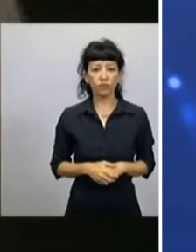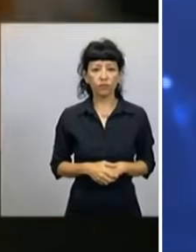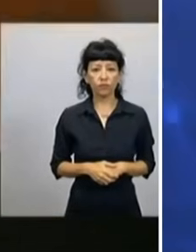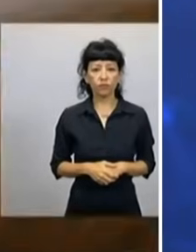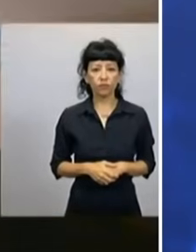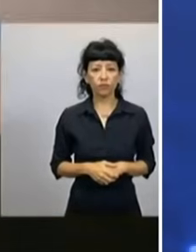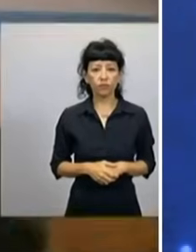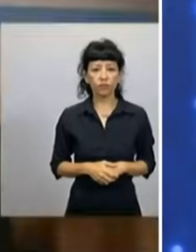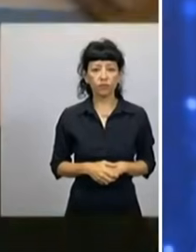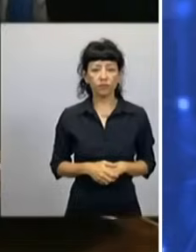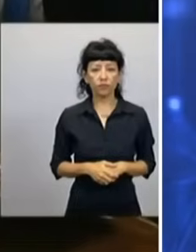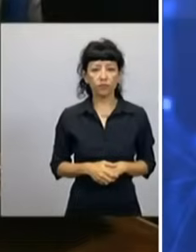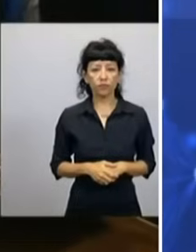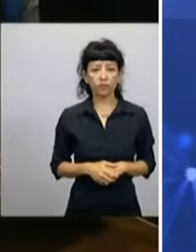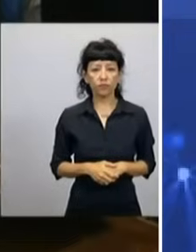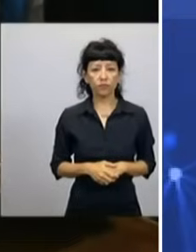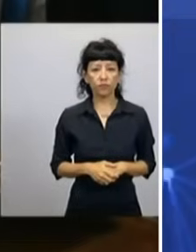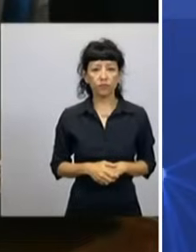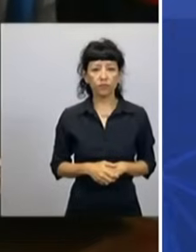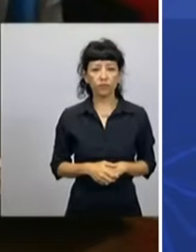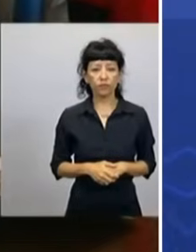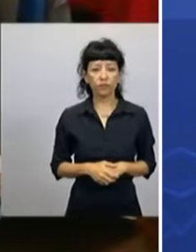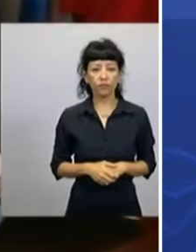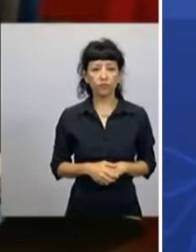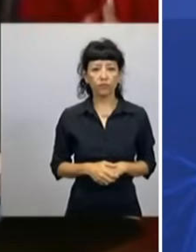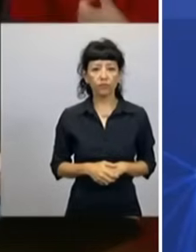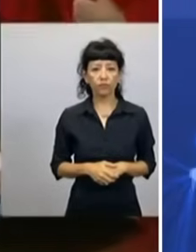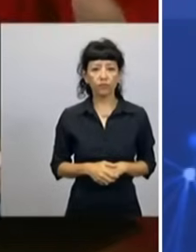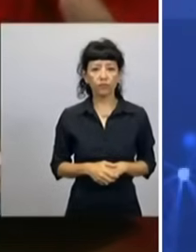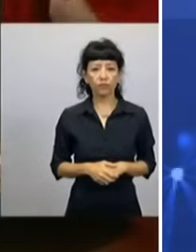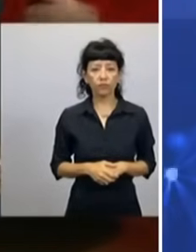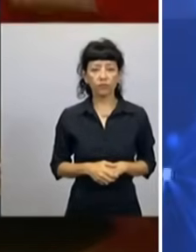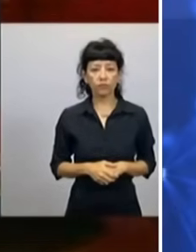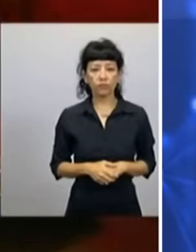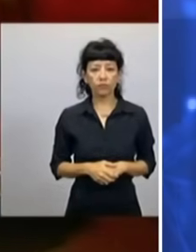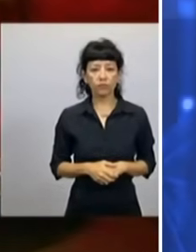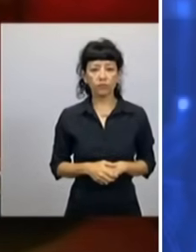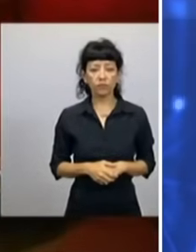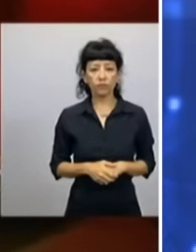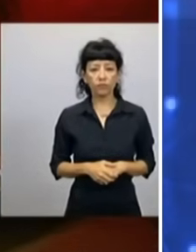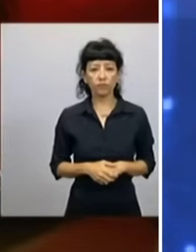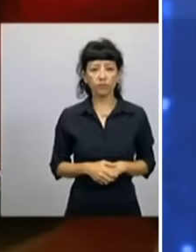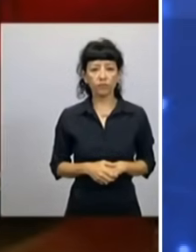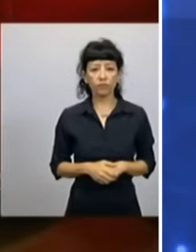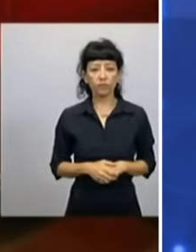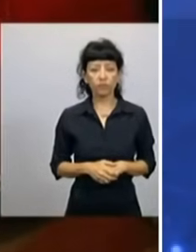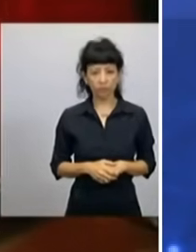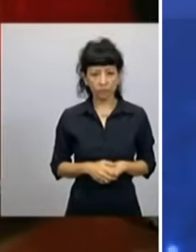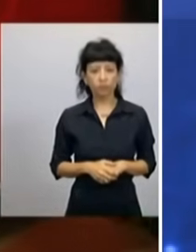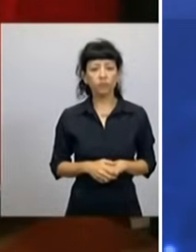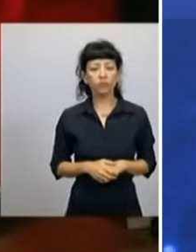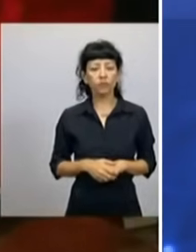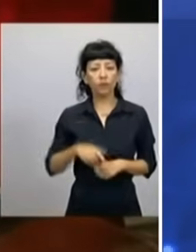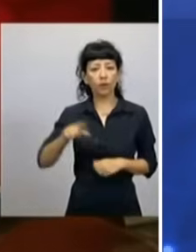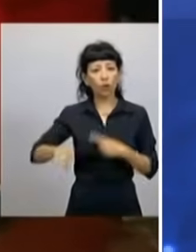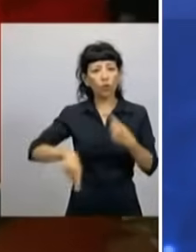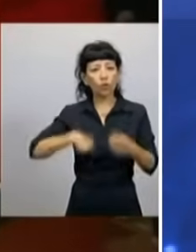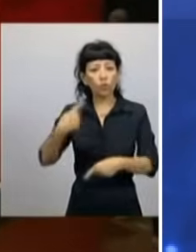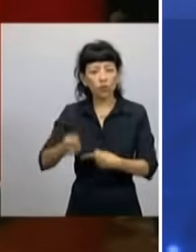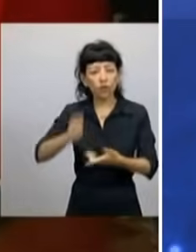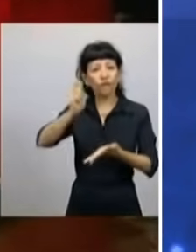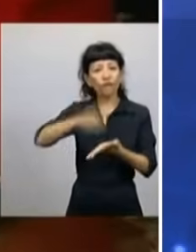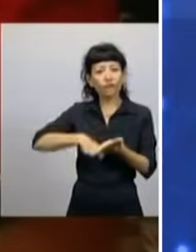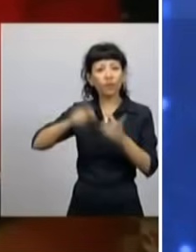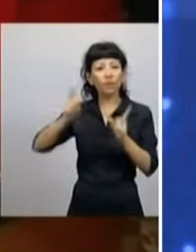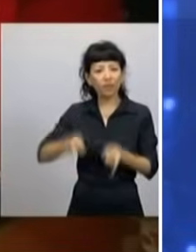el propio Milei en los últimos meses dijo que no haría. Por ejemplo, la reversión de